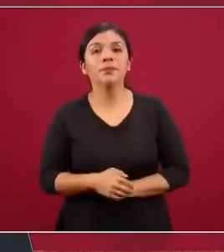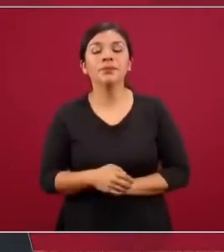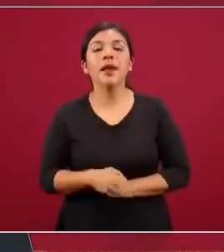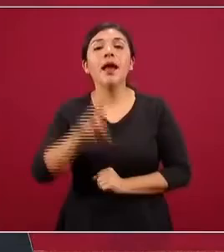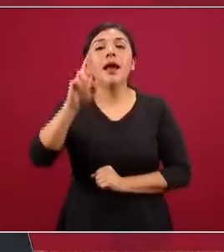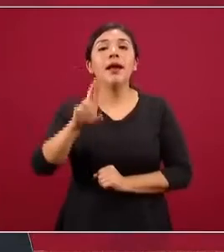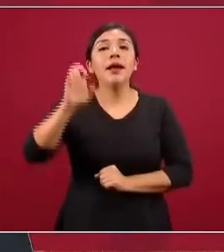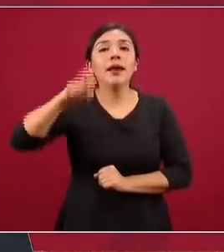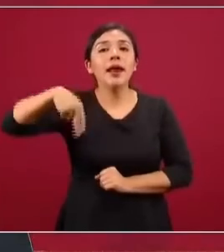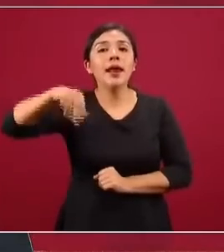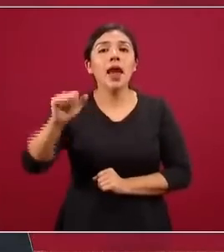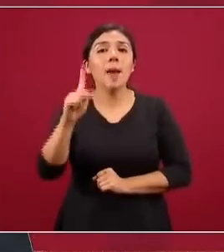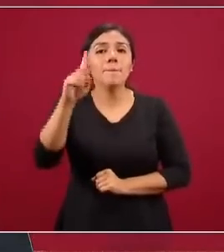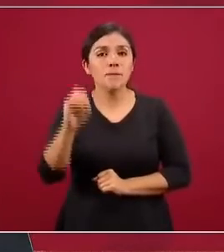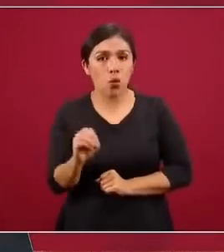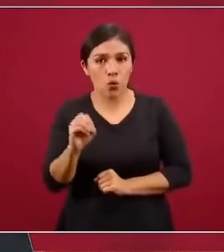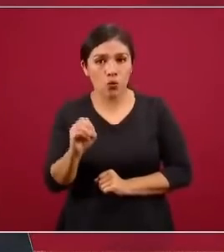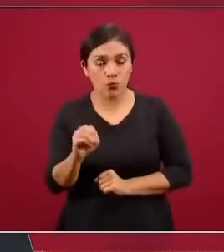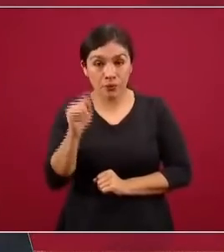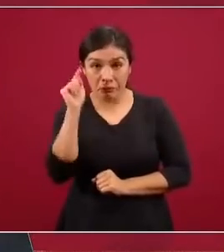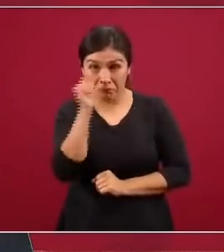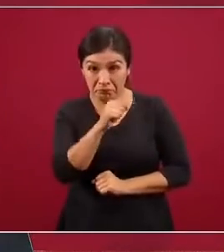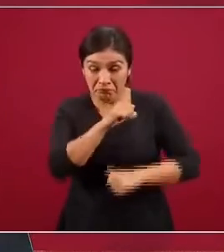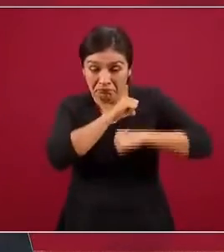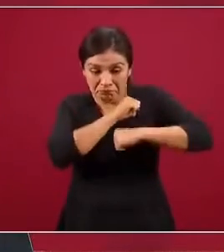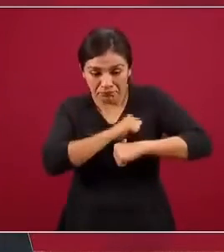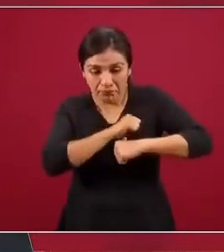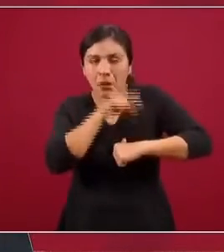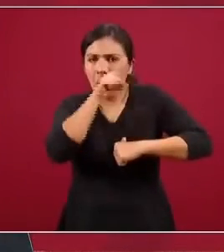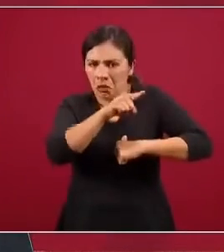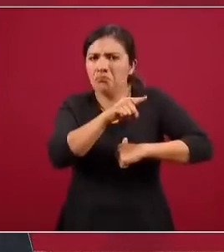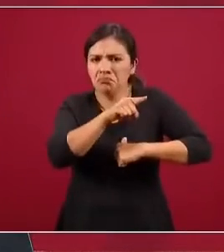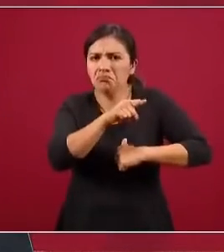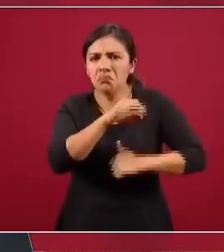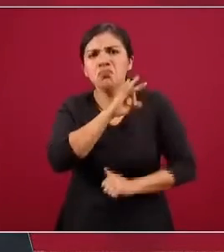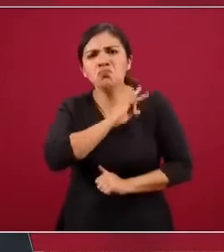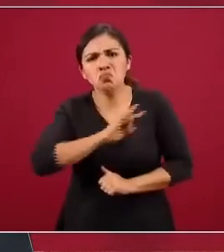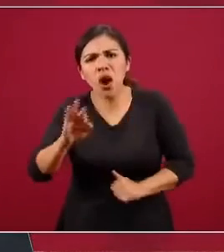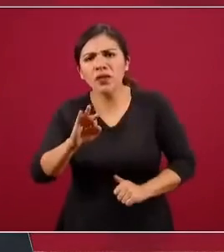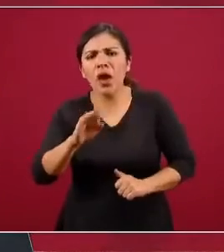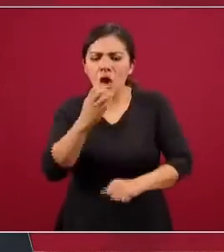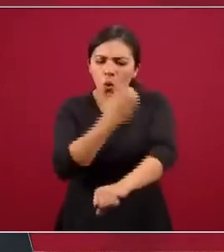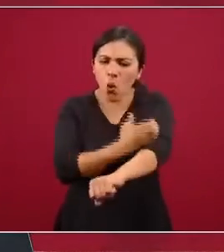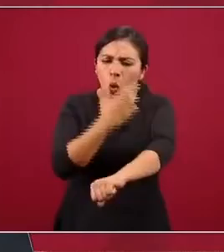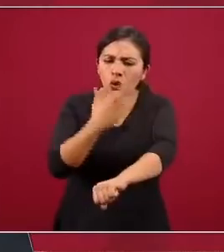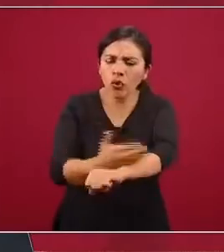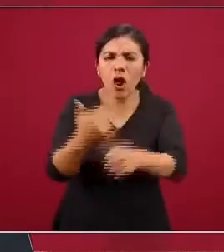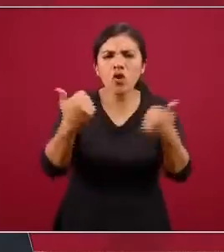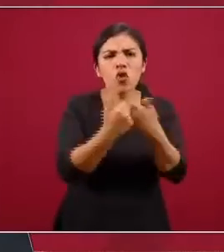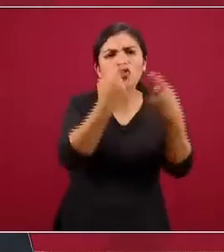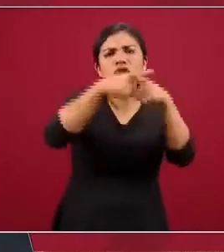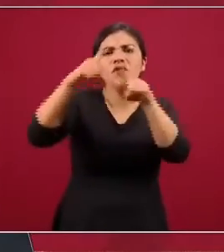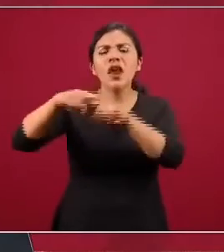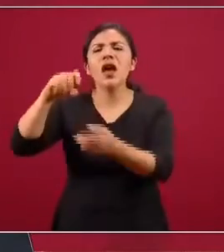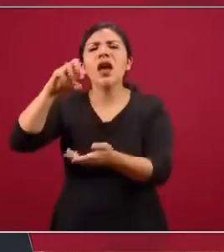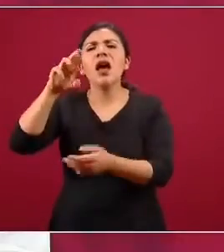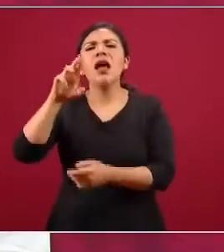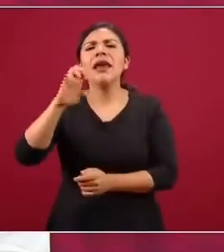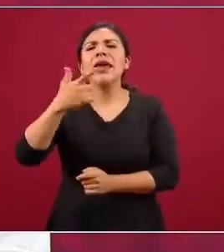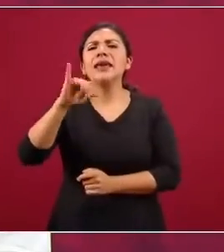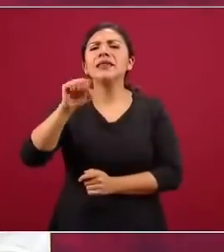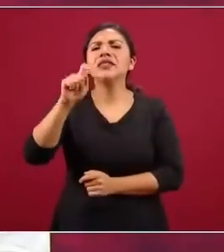el Registro Nacional de Población, RENAPO, que tiene la facultad de coordinar a los registros